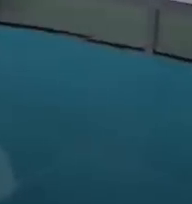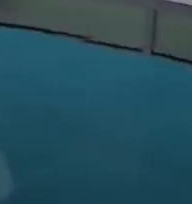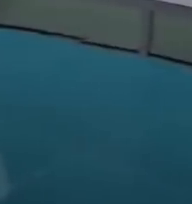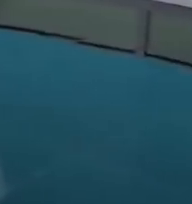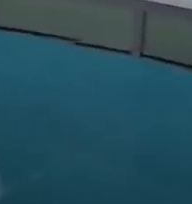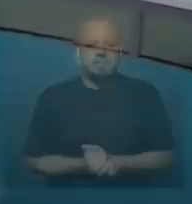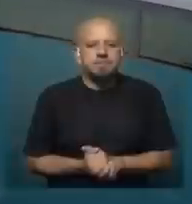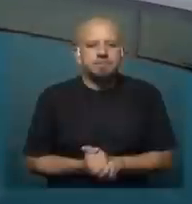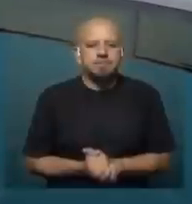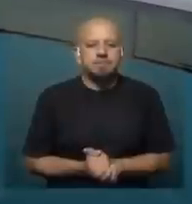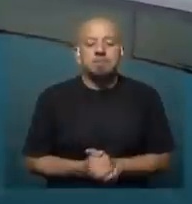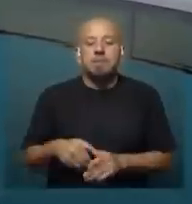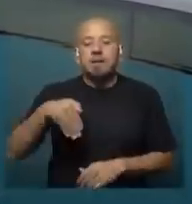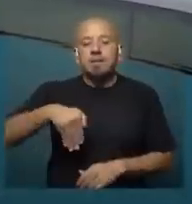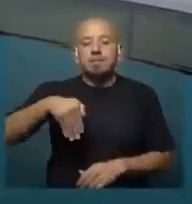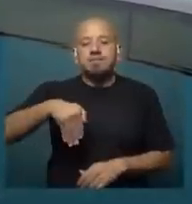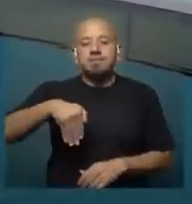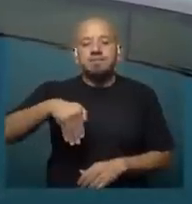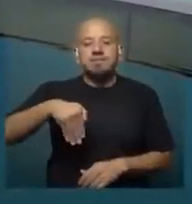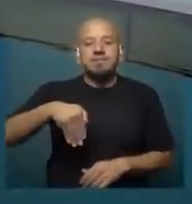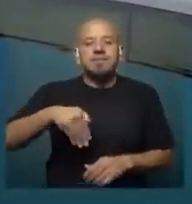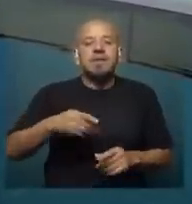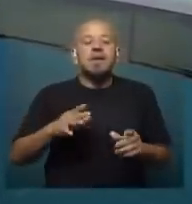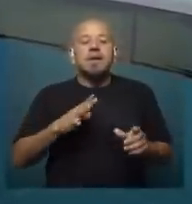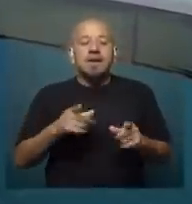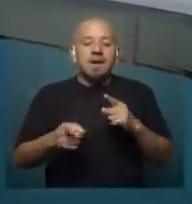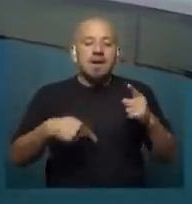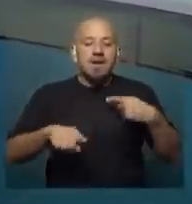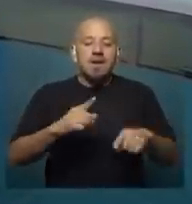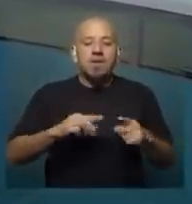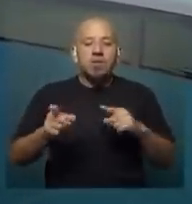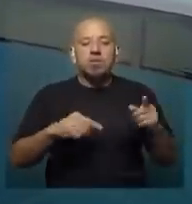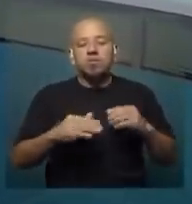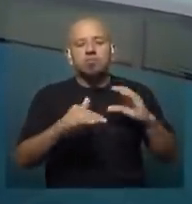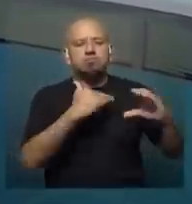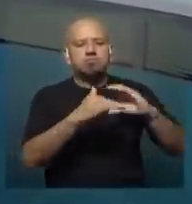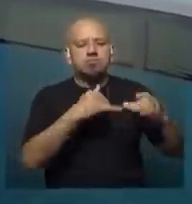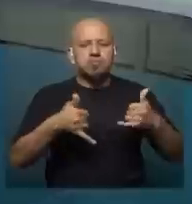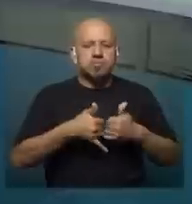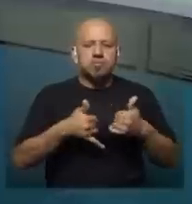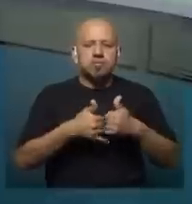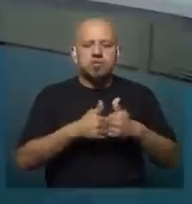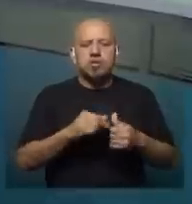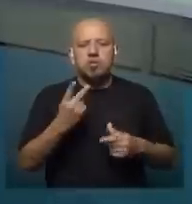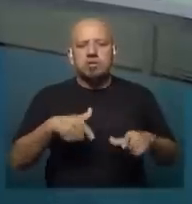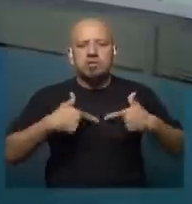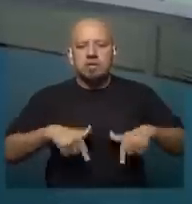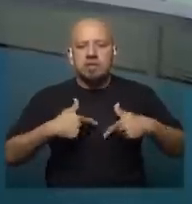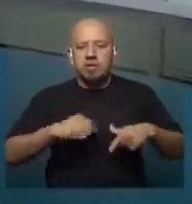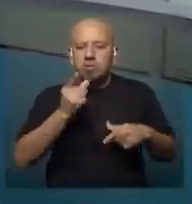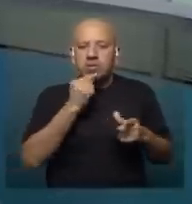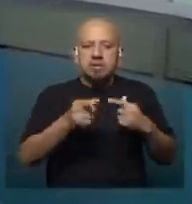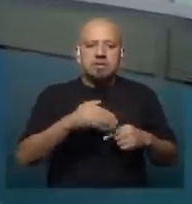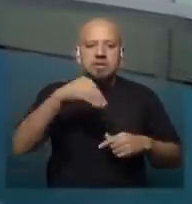hace algunas horas se conocieron algunos chats entre la vicecanciller Carolina H el 2 del Ministerio del interior Guillermo